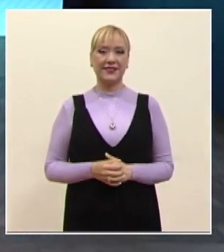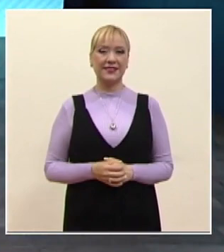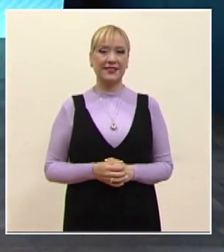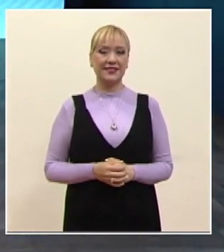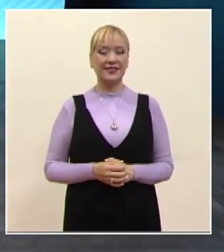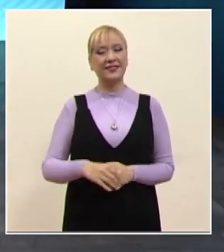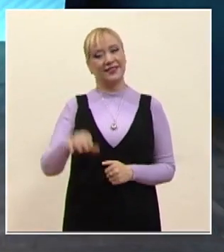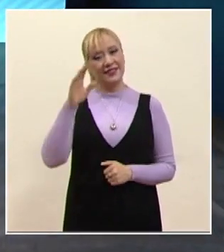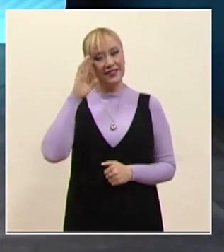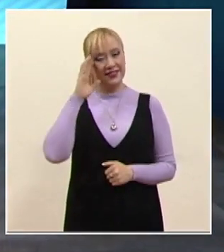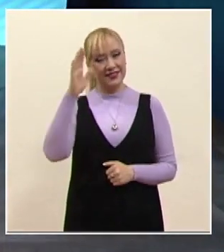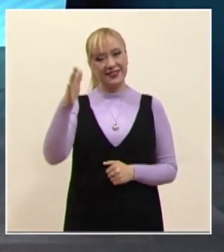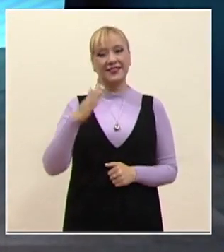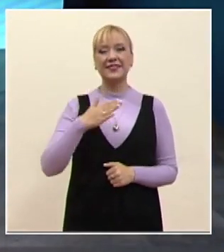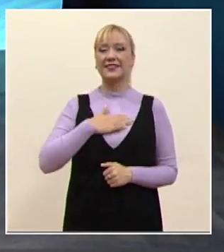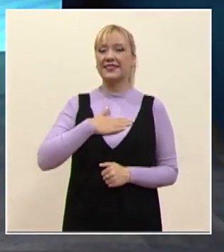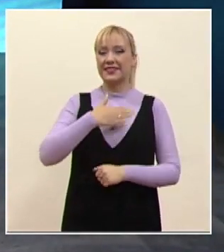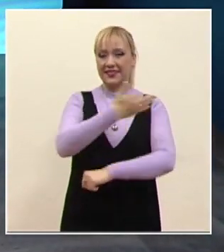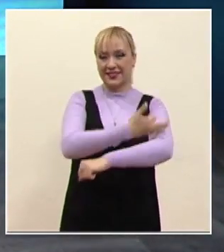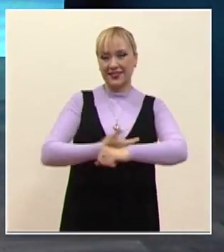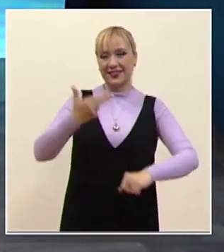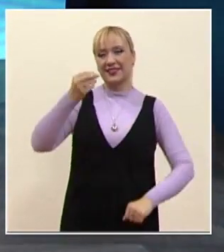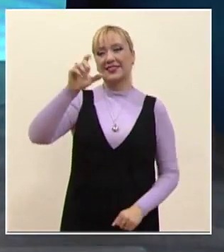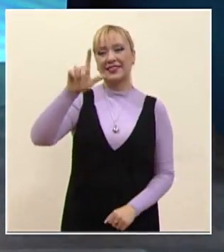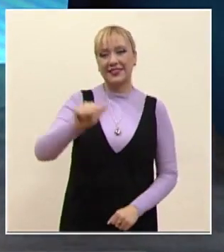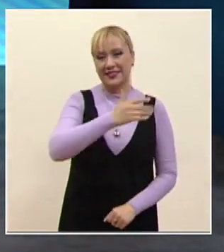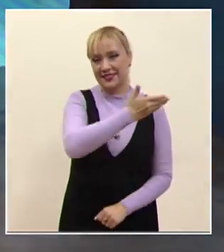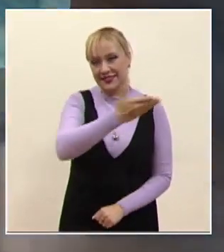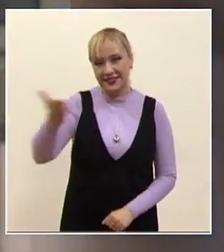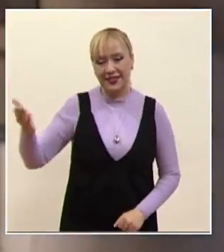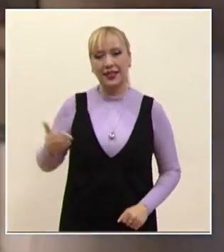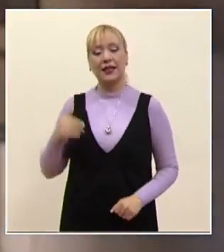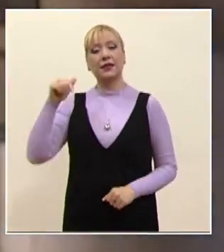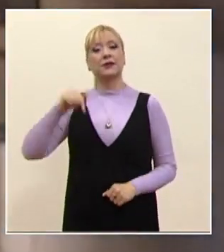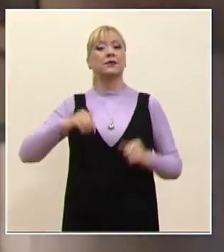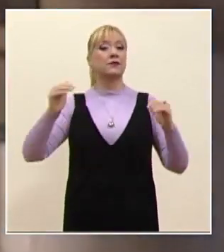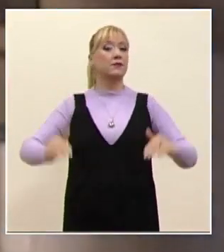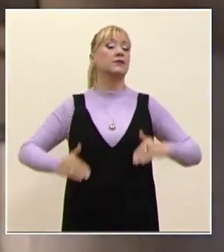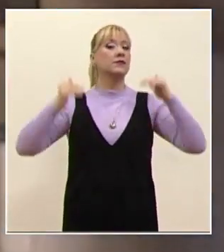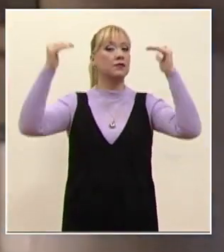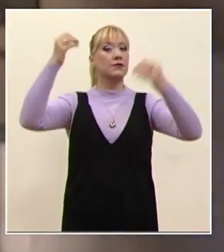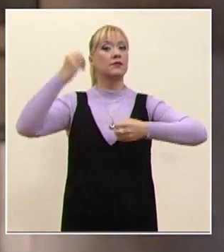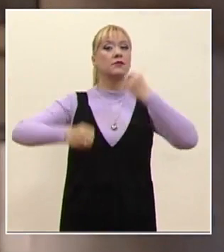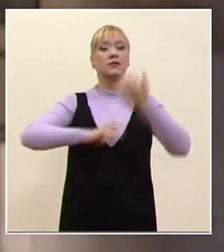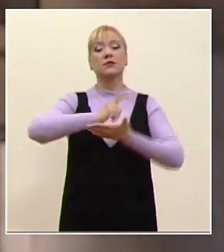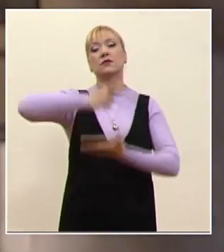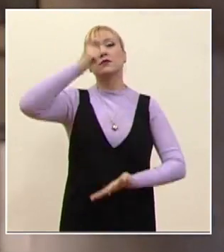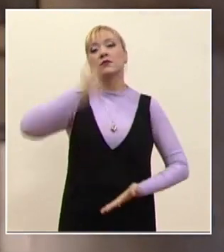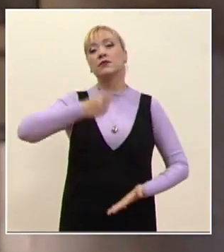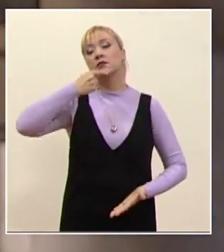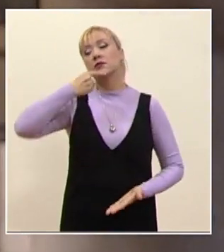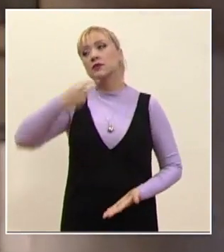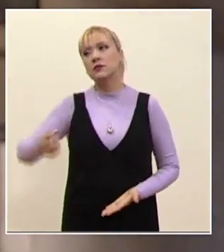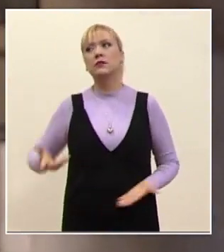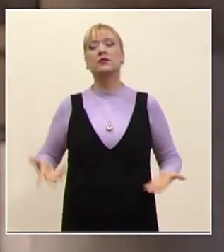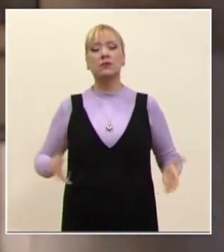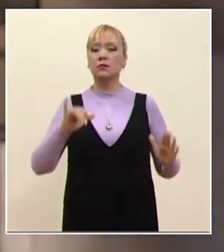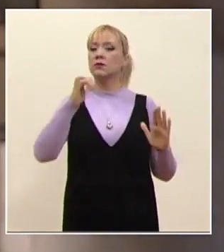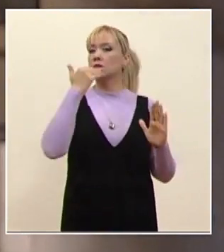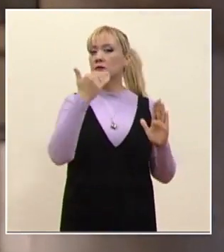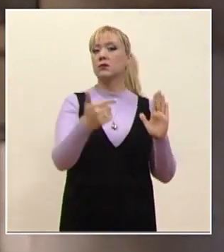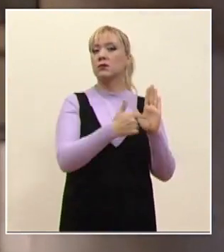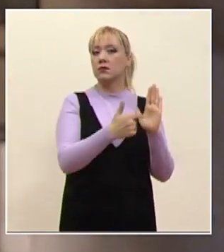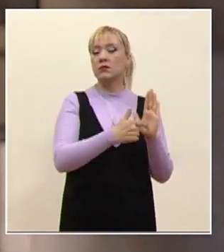¿Qué tal? Muy buenas tardes a todas las personas que siguen esta transmisión. El Pleno de la Suprema Corte de Justicia declaró la validez del